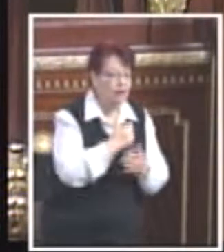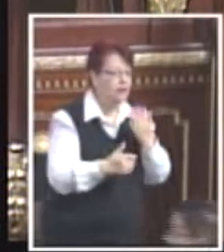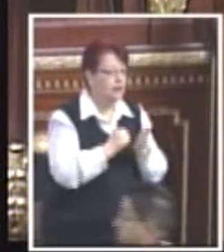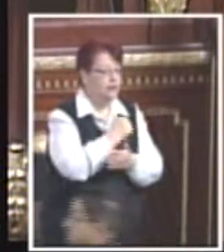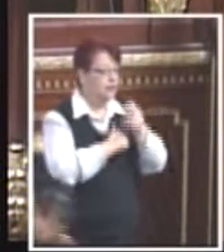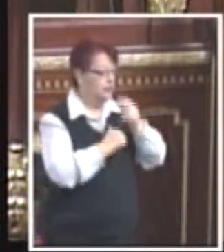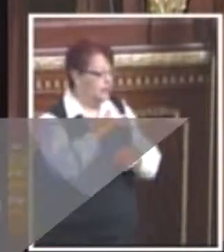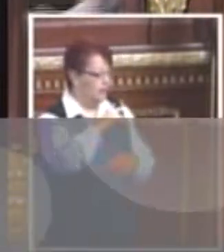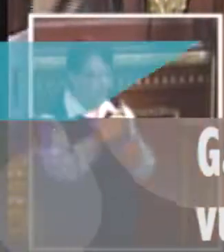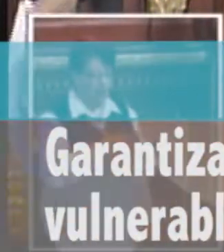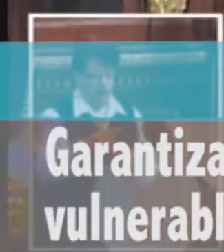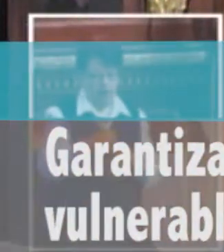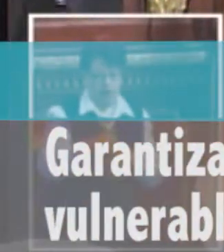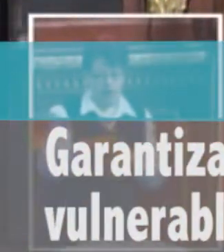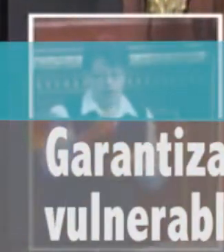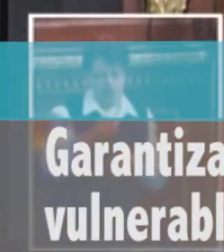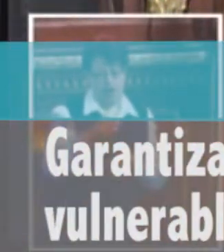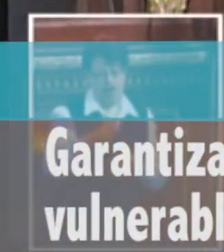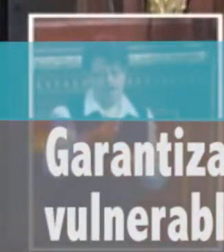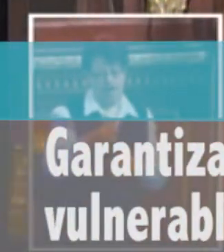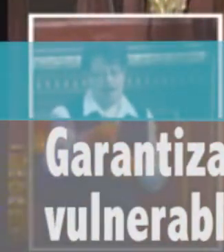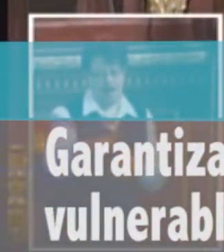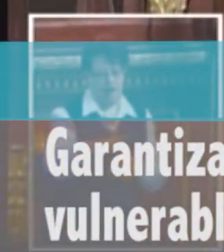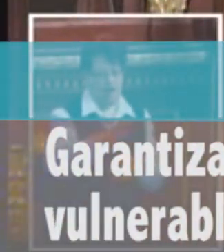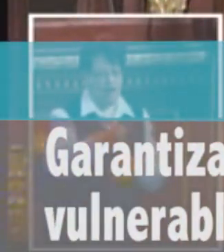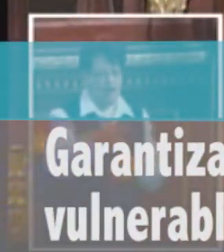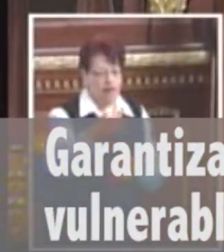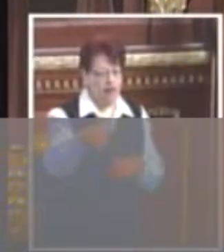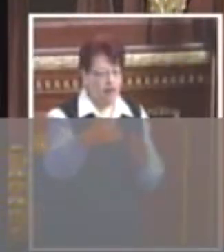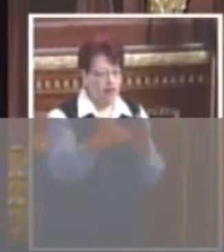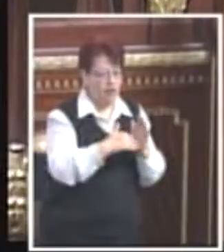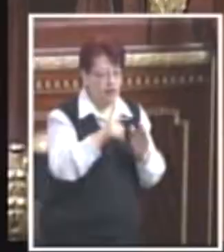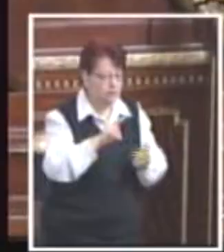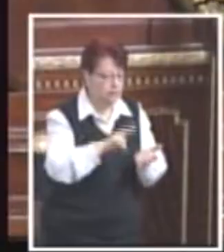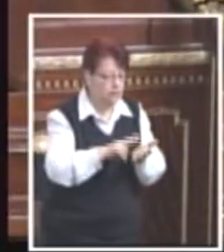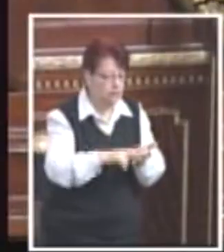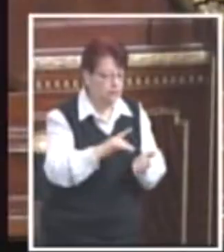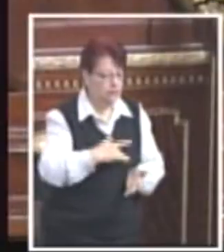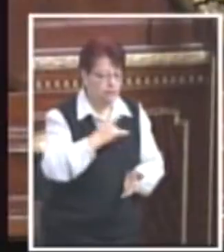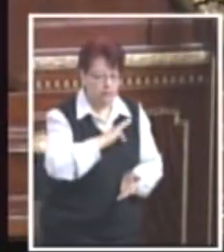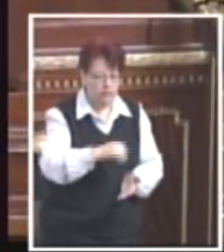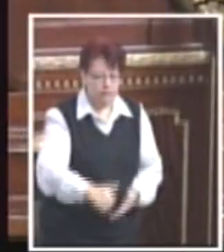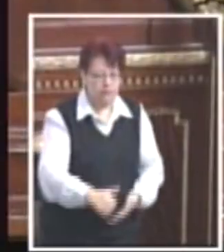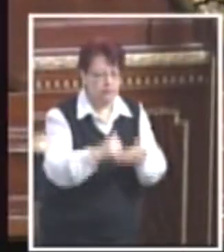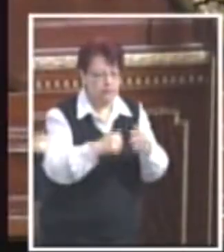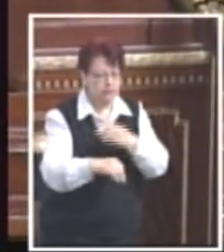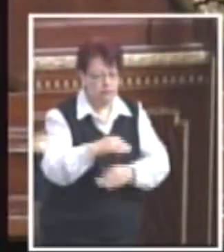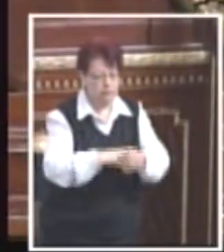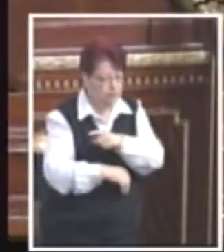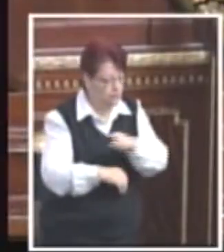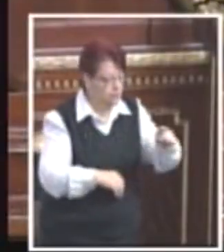Verde Ecologista, Alessandra Rojo de la Vega Pícolo, presentó una iniciativa para garantizar el decreto a la alimentación, a través de la